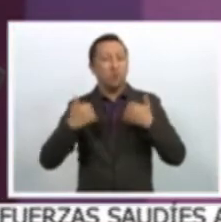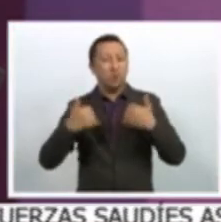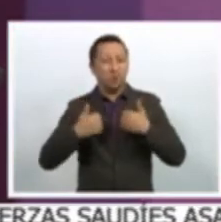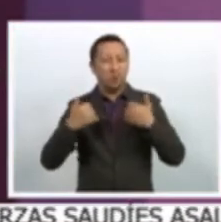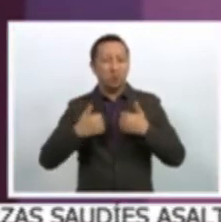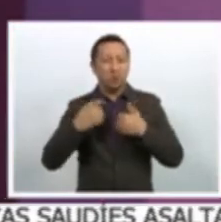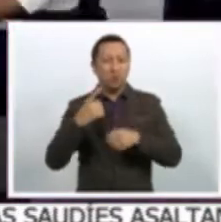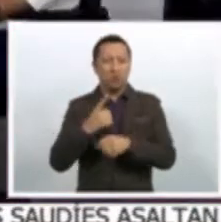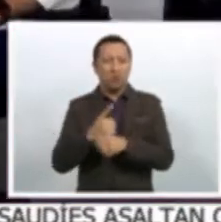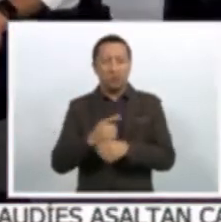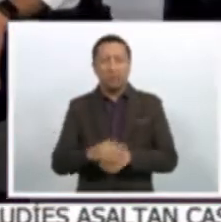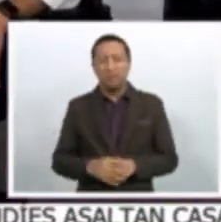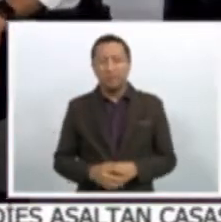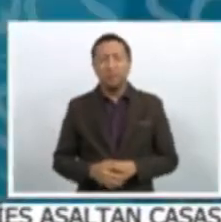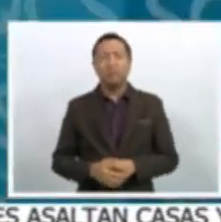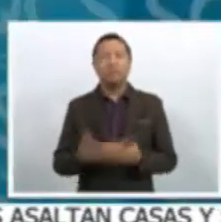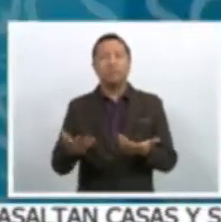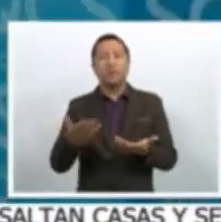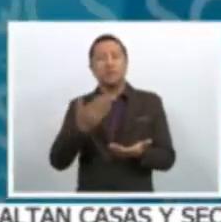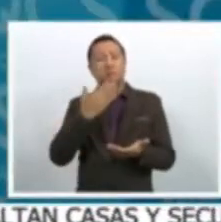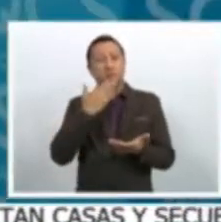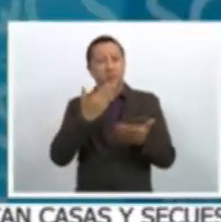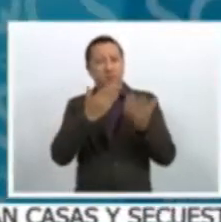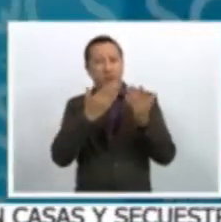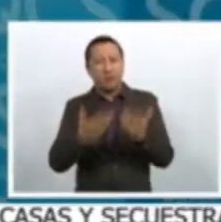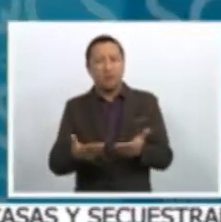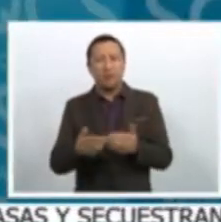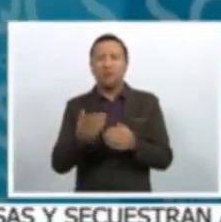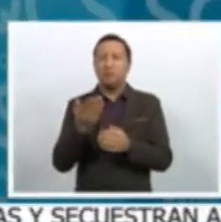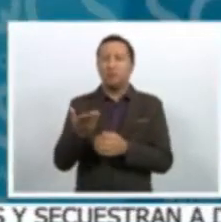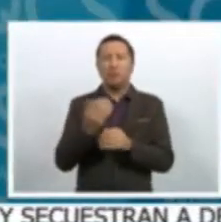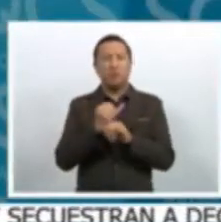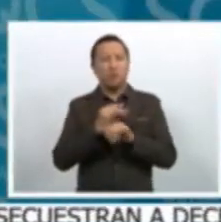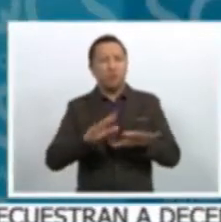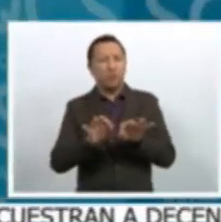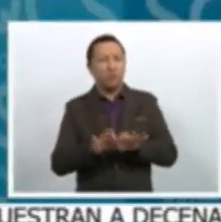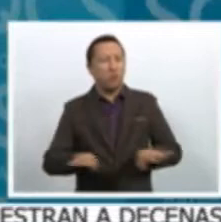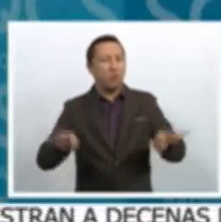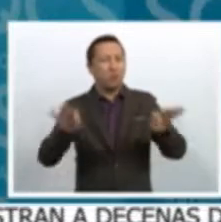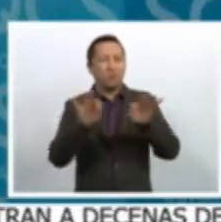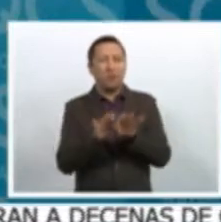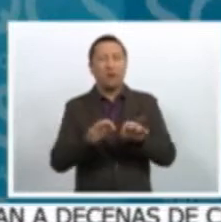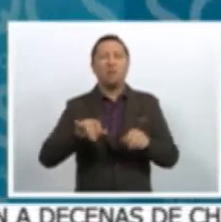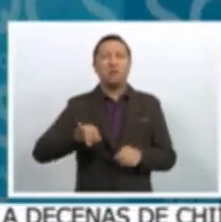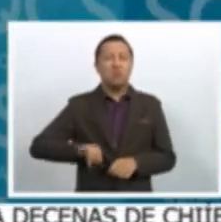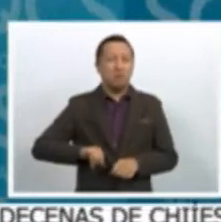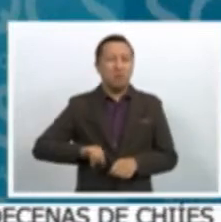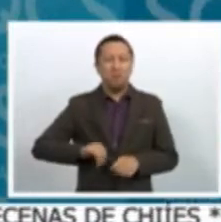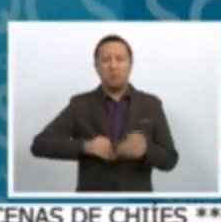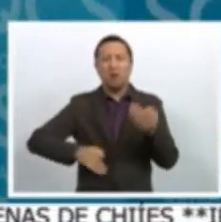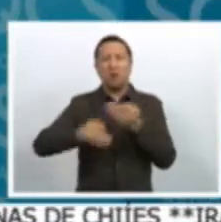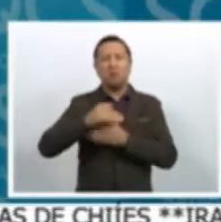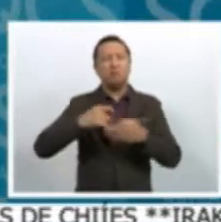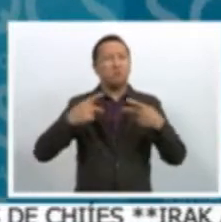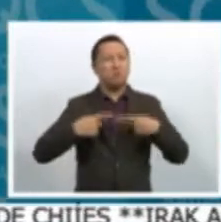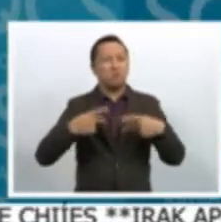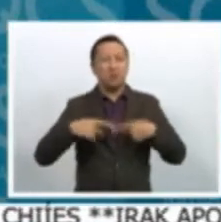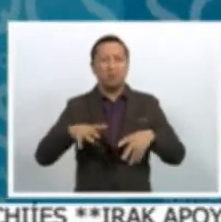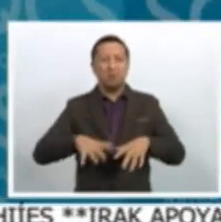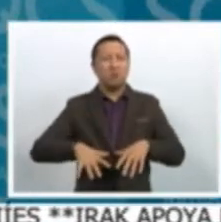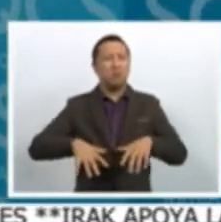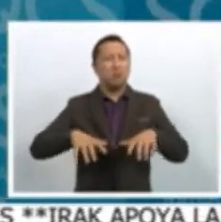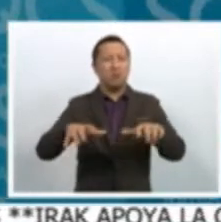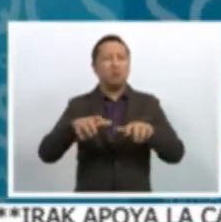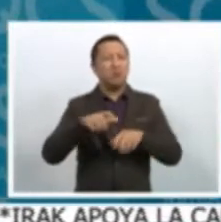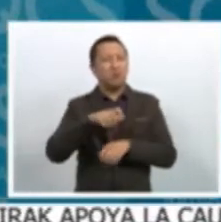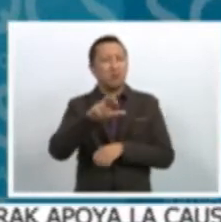el sistema. Bienvenido. Y bueno, como comentaba, pues tienes información importante, desde luego de interés para todos los quintanarroenses. Iniciemos